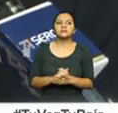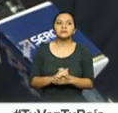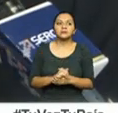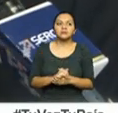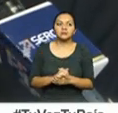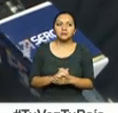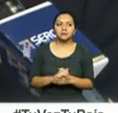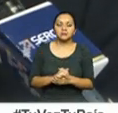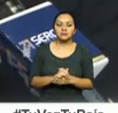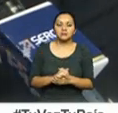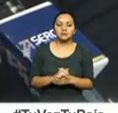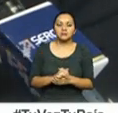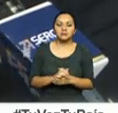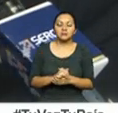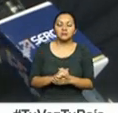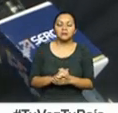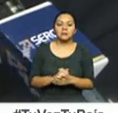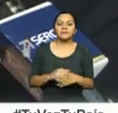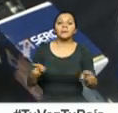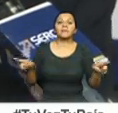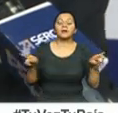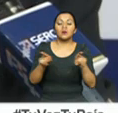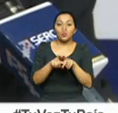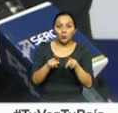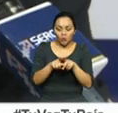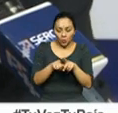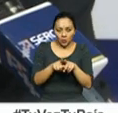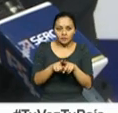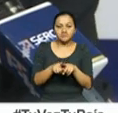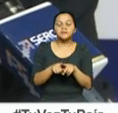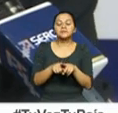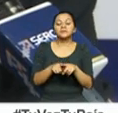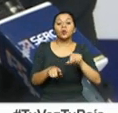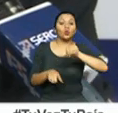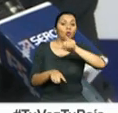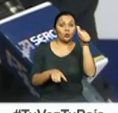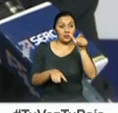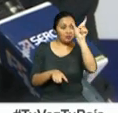impulsaba en contra de ellos. De igual manera, la sexta persona,